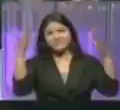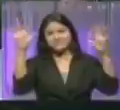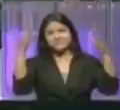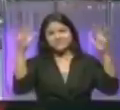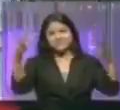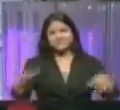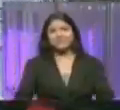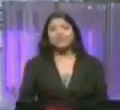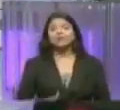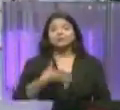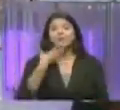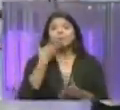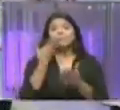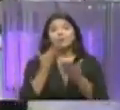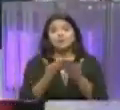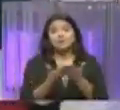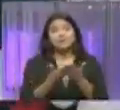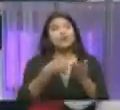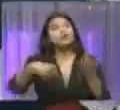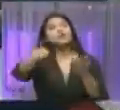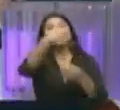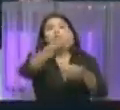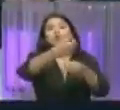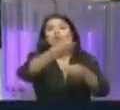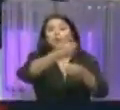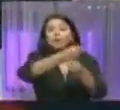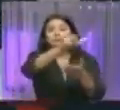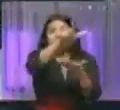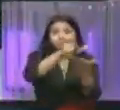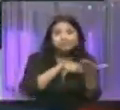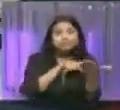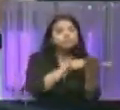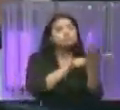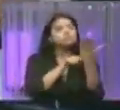He pedido la nómina de trabajadores de la Asamblea Nacional.